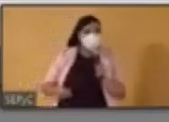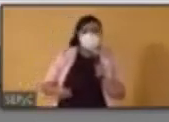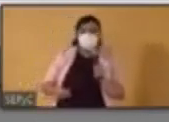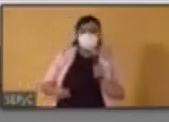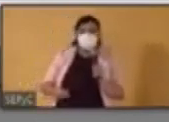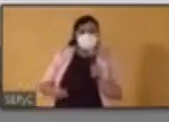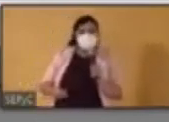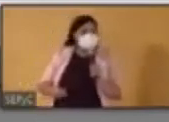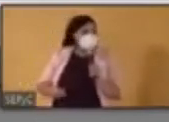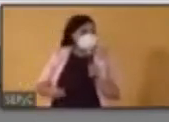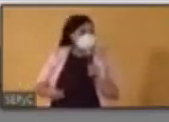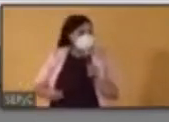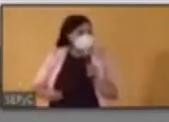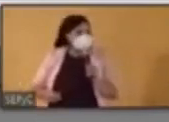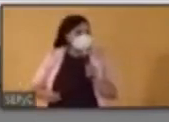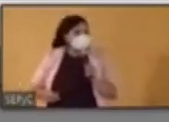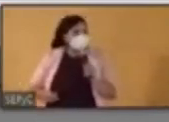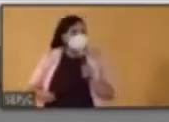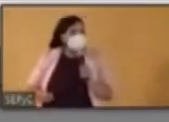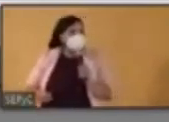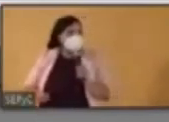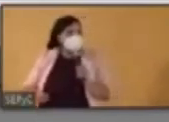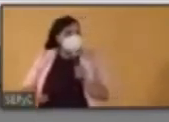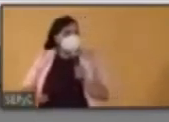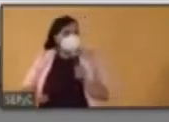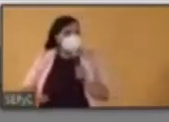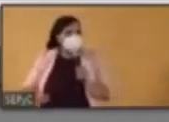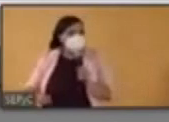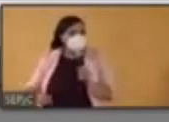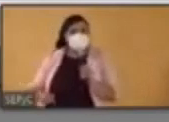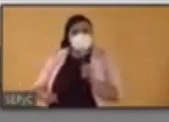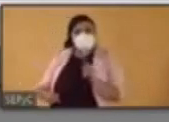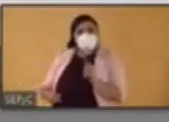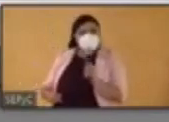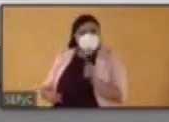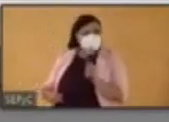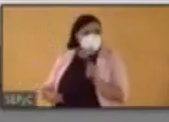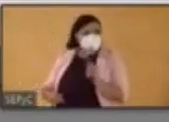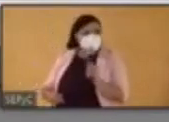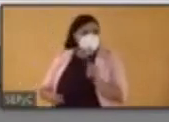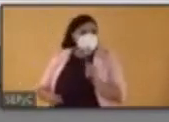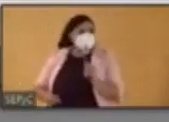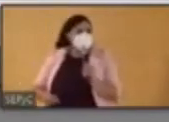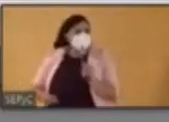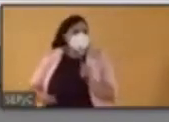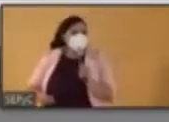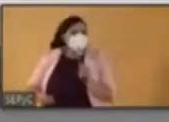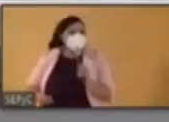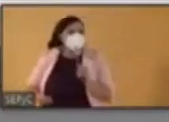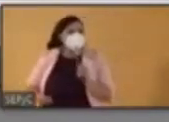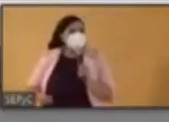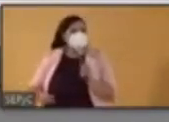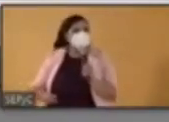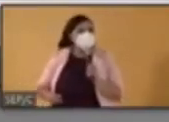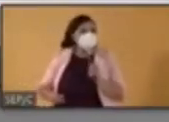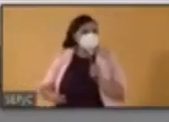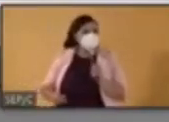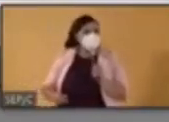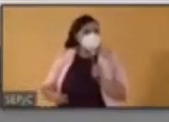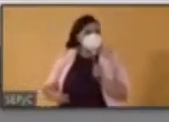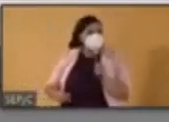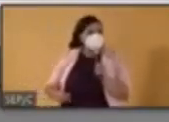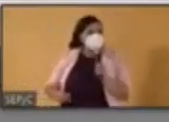la ventanilla en donde cometí el error para efectos de hacer el registro ya correctamente. Sin embargo, el proceso entonces sería